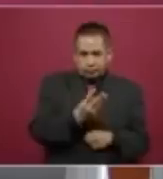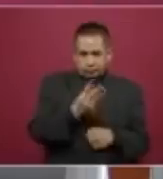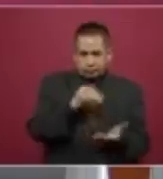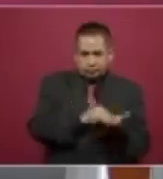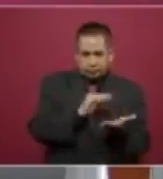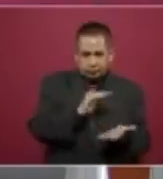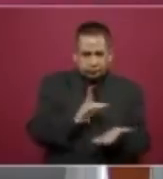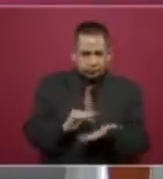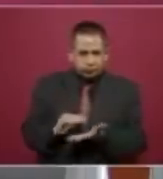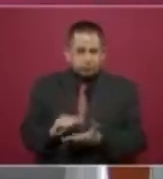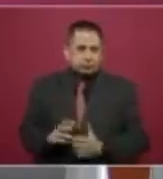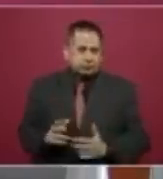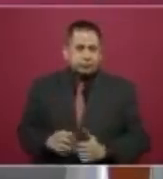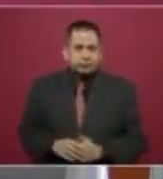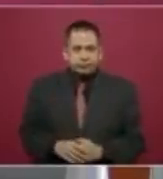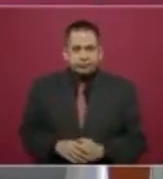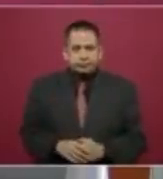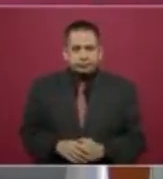3 mil barriles,